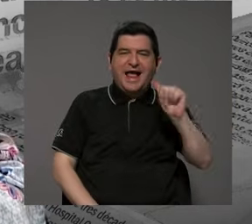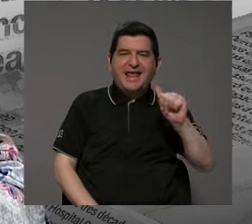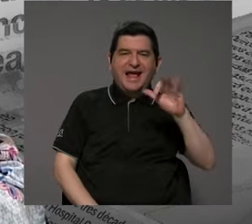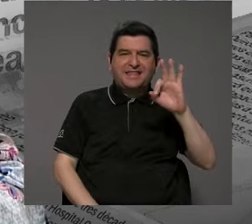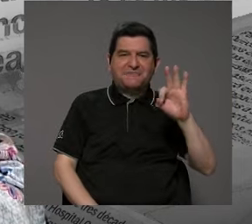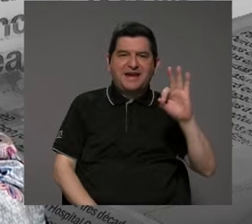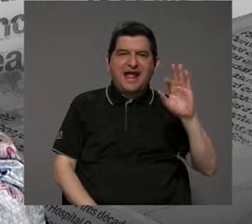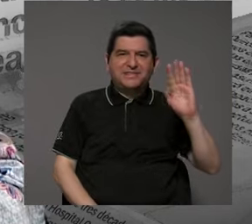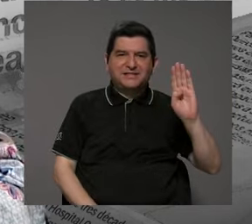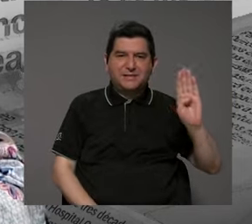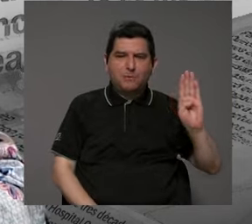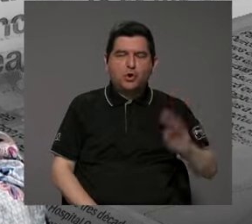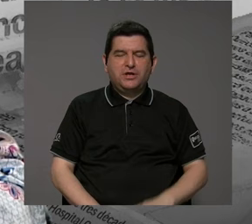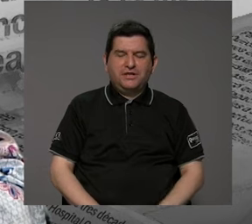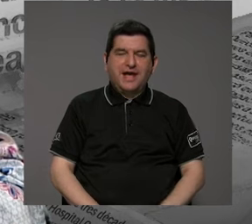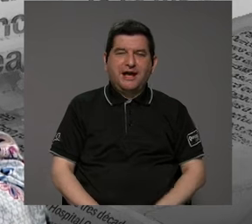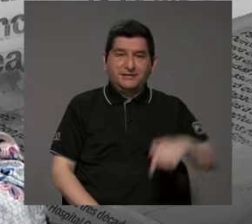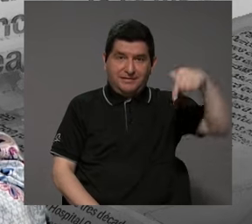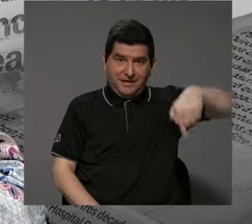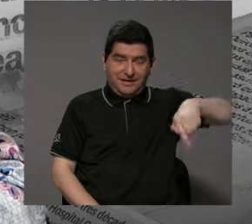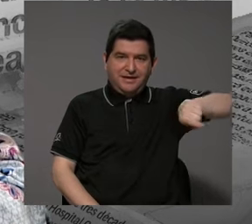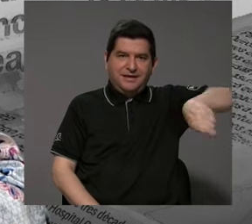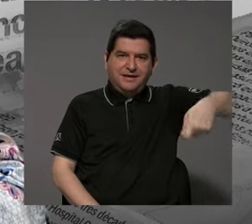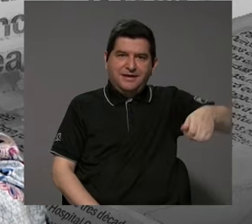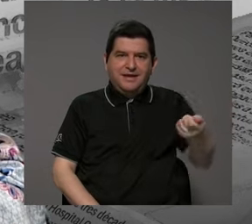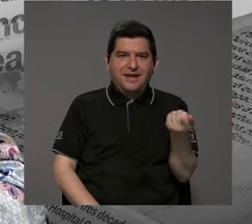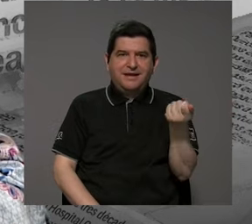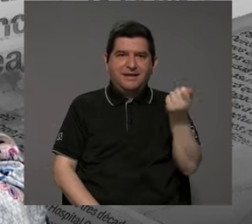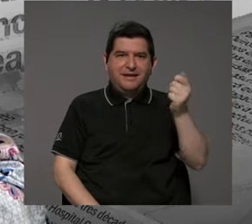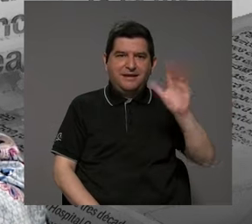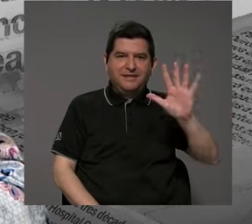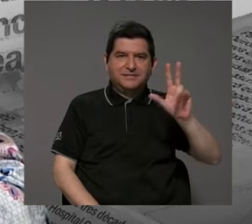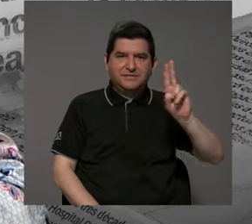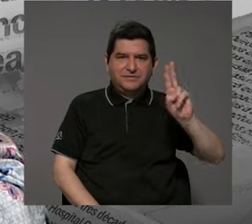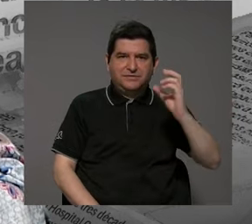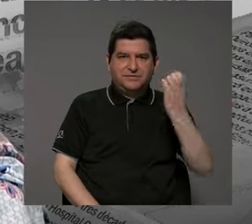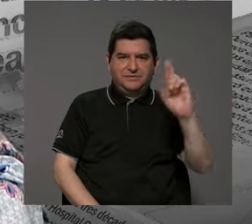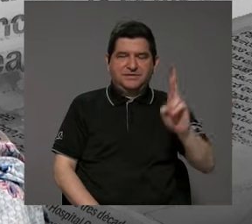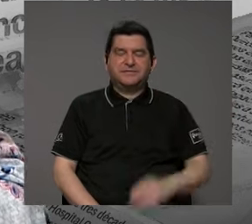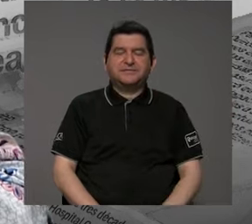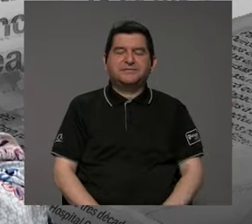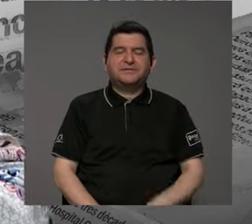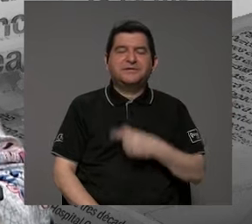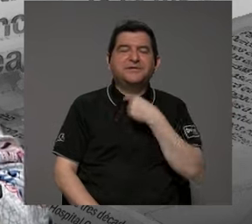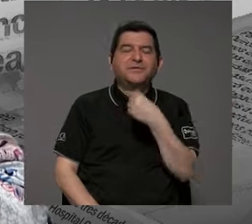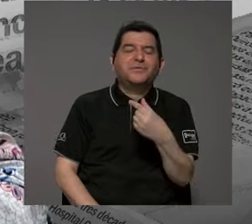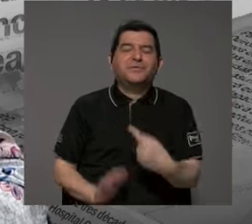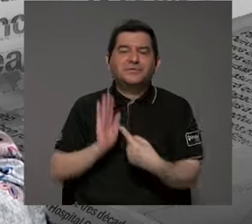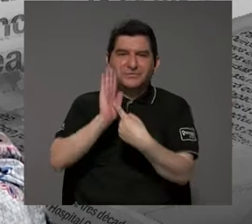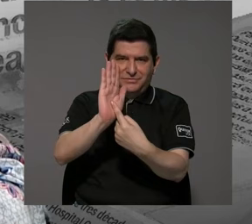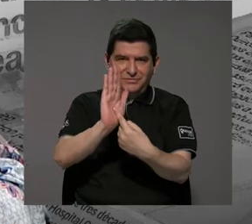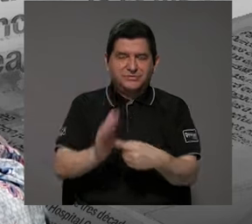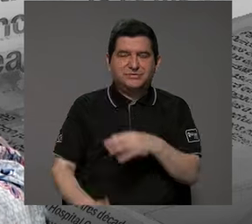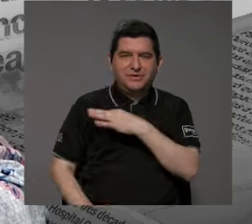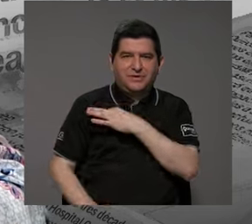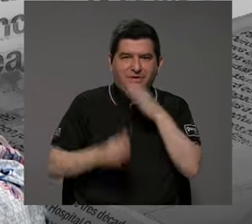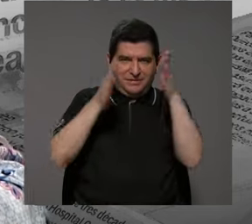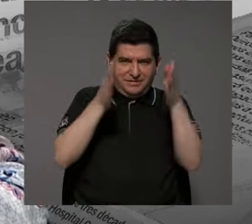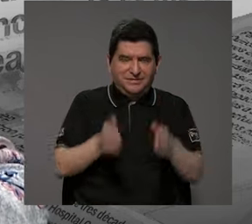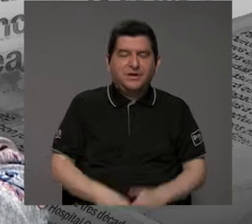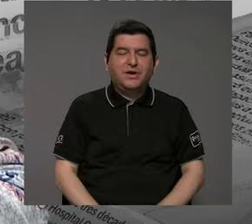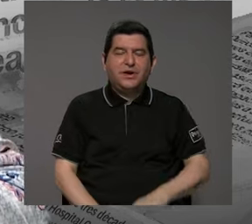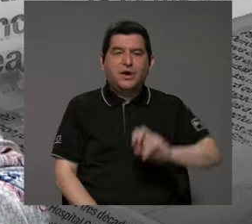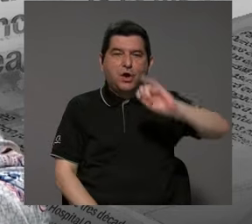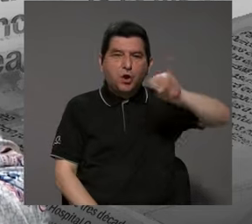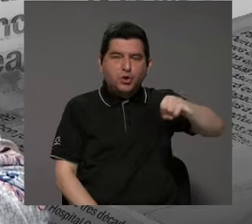Alejandra Fernández Bonilla aquí por Canal 15 ucr un gusto presentarles a nuestro invitado